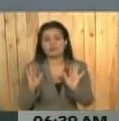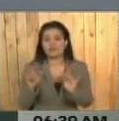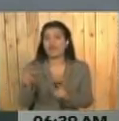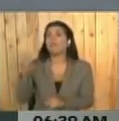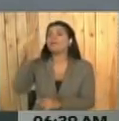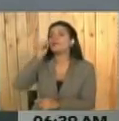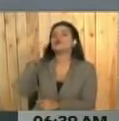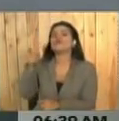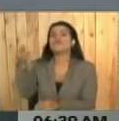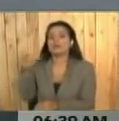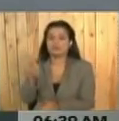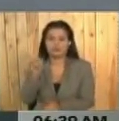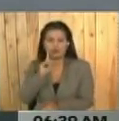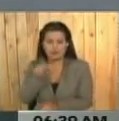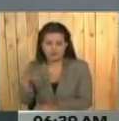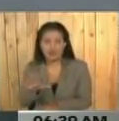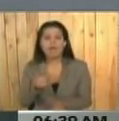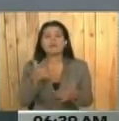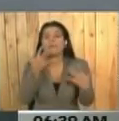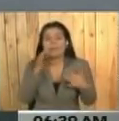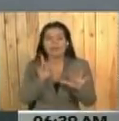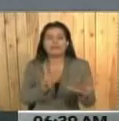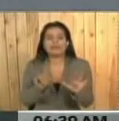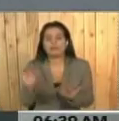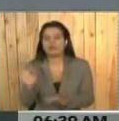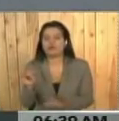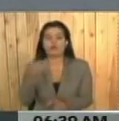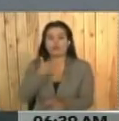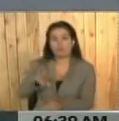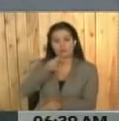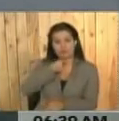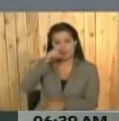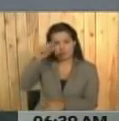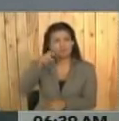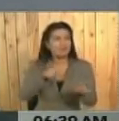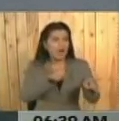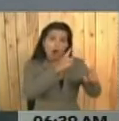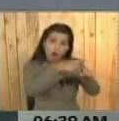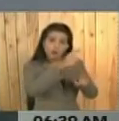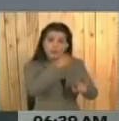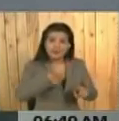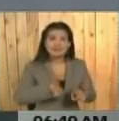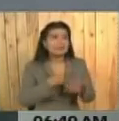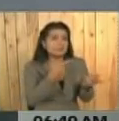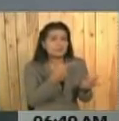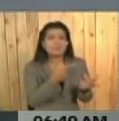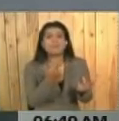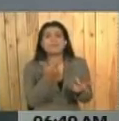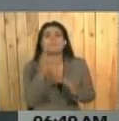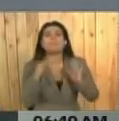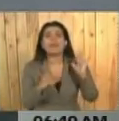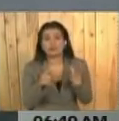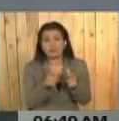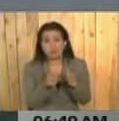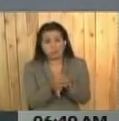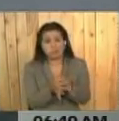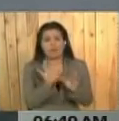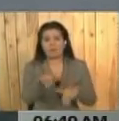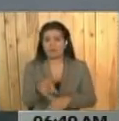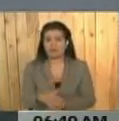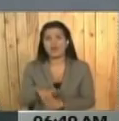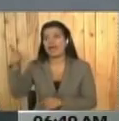cierto pero pensando que eso es cierto hay presidentes que tienen menos aceptación que que Nicolás maduro y eso que yo estoy diciéndole miren en